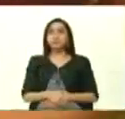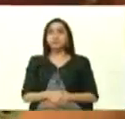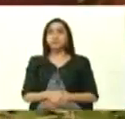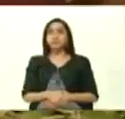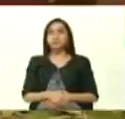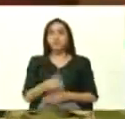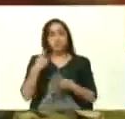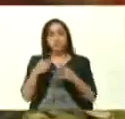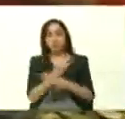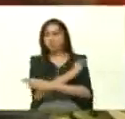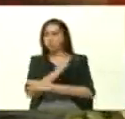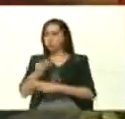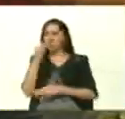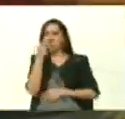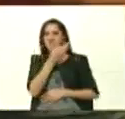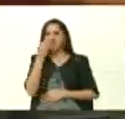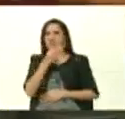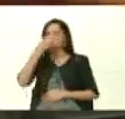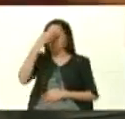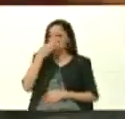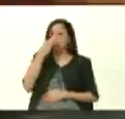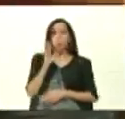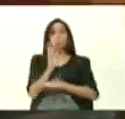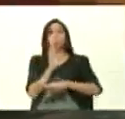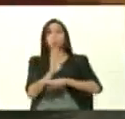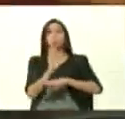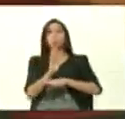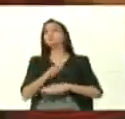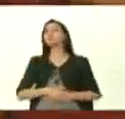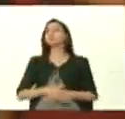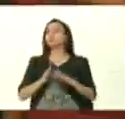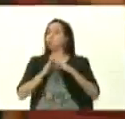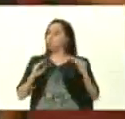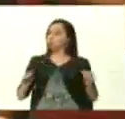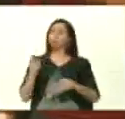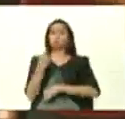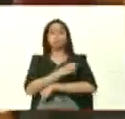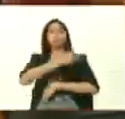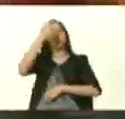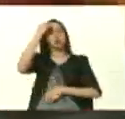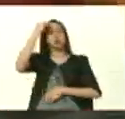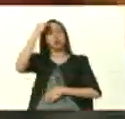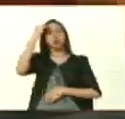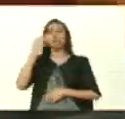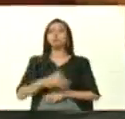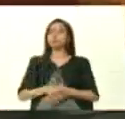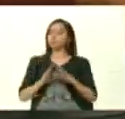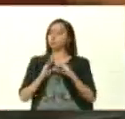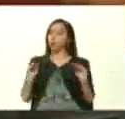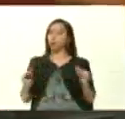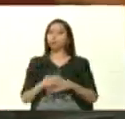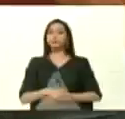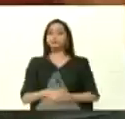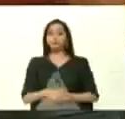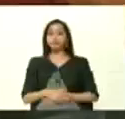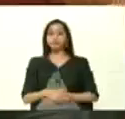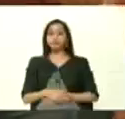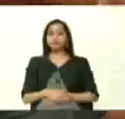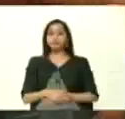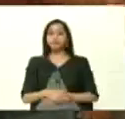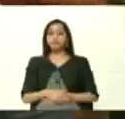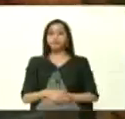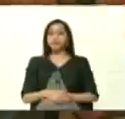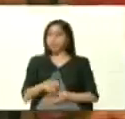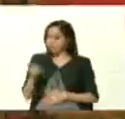Malojillo. Malojillo, muy bien para las gripes, hay que cuidarse. Todos tienen que vacunarse, todos. ¿Te